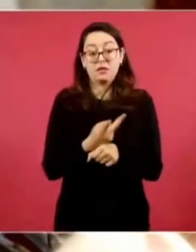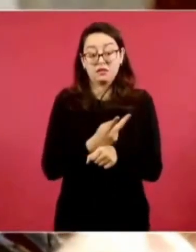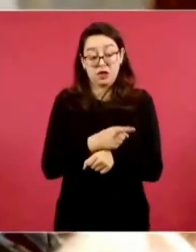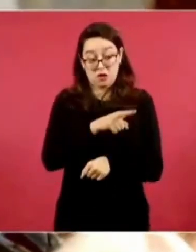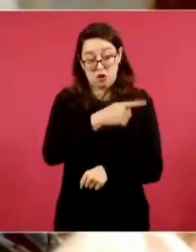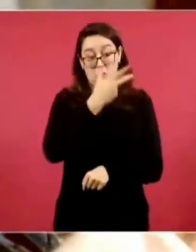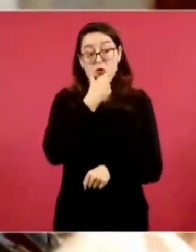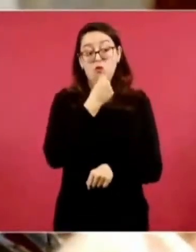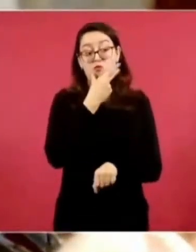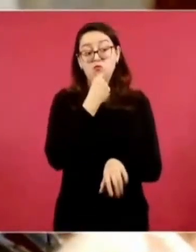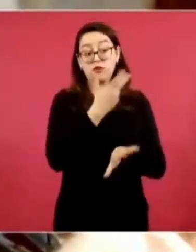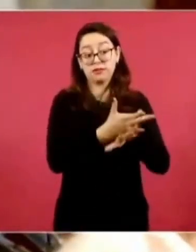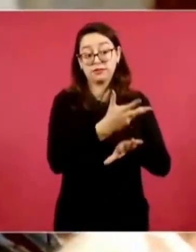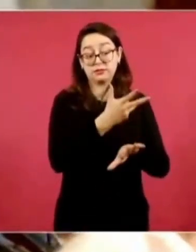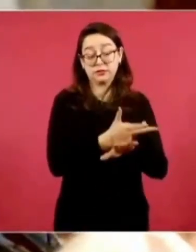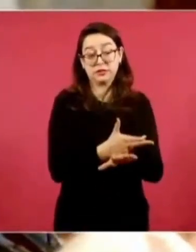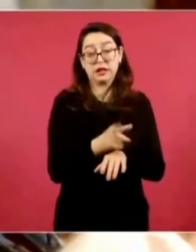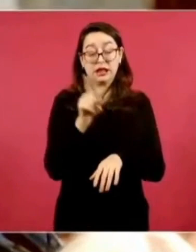citaron en la secretaría.